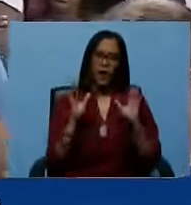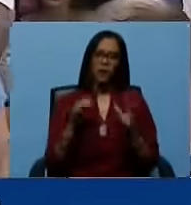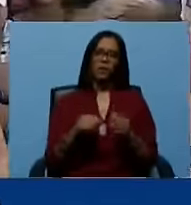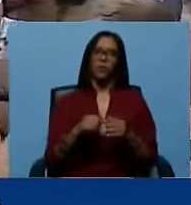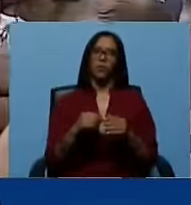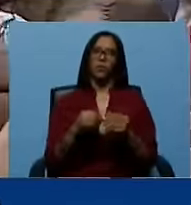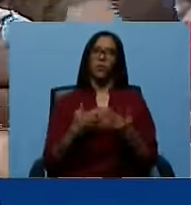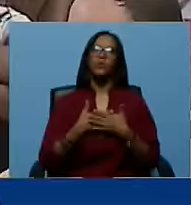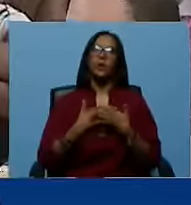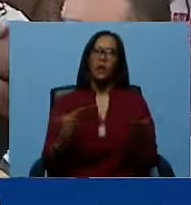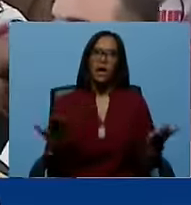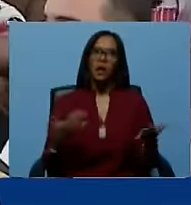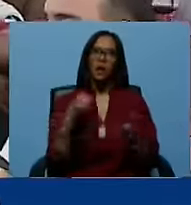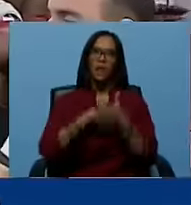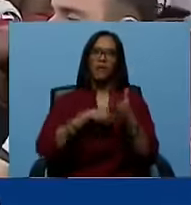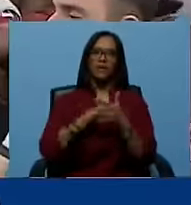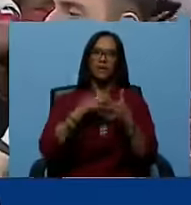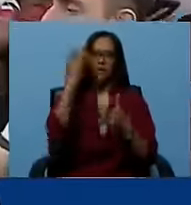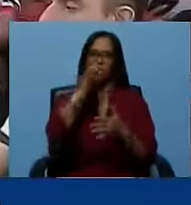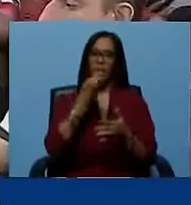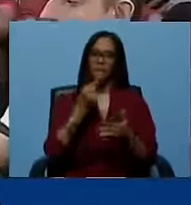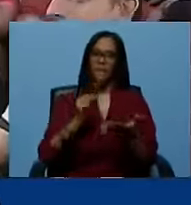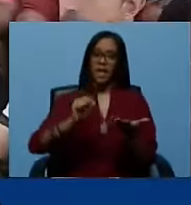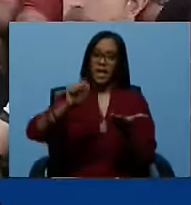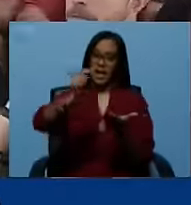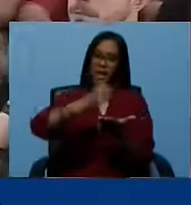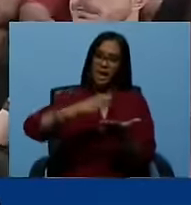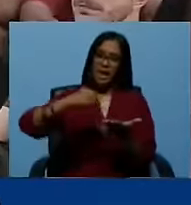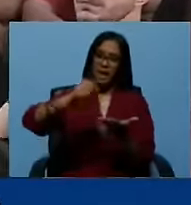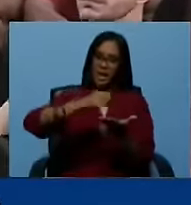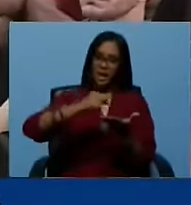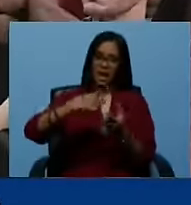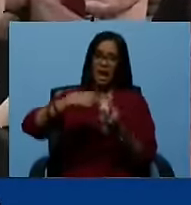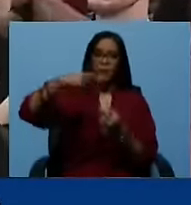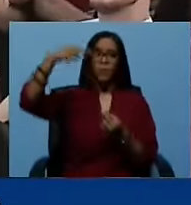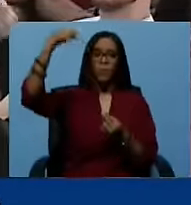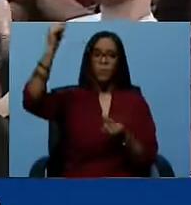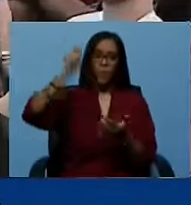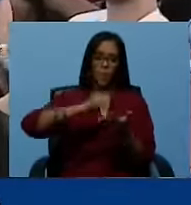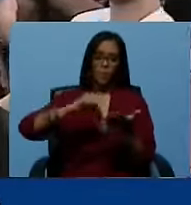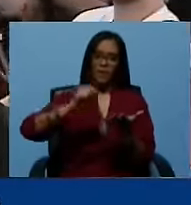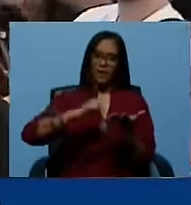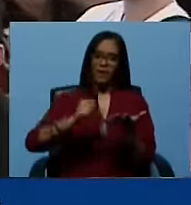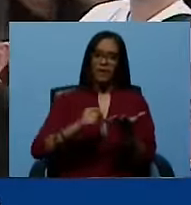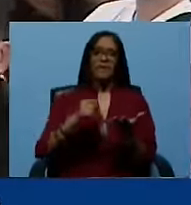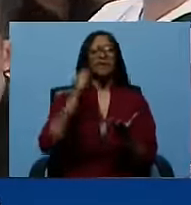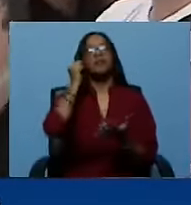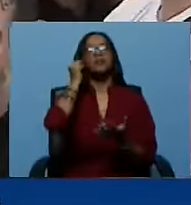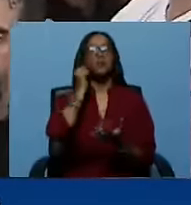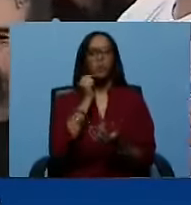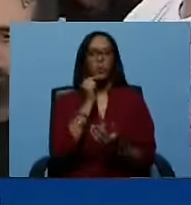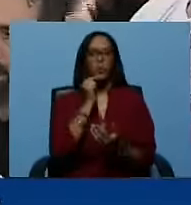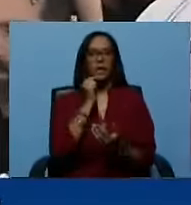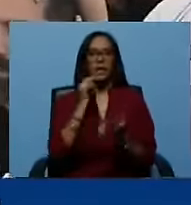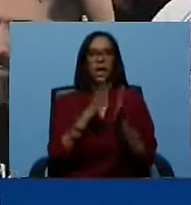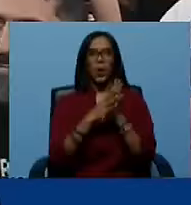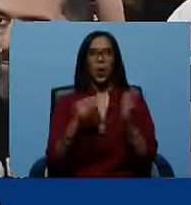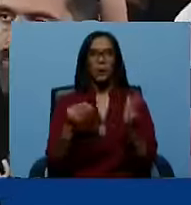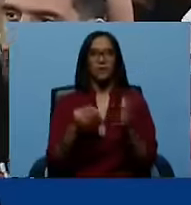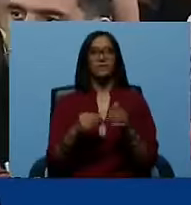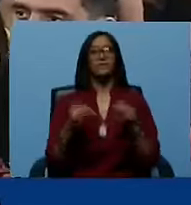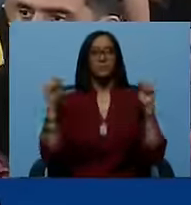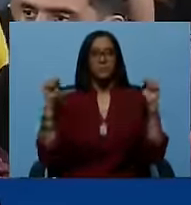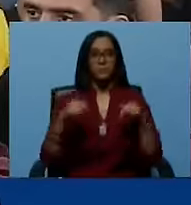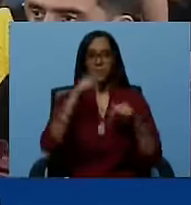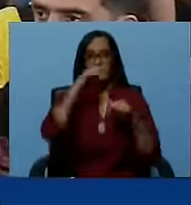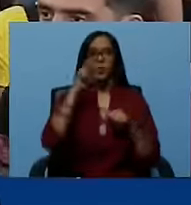combativo, maravilloso, que fue la pluma de Antonio José de Sucre, la réplica de la pluma de Antonio José de Sucre. En este